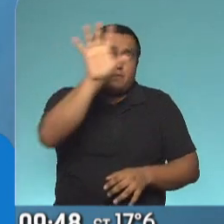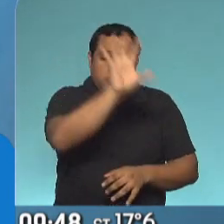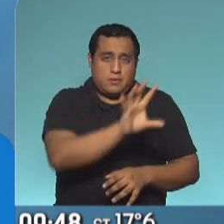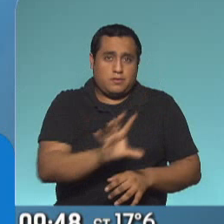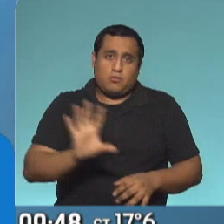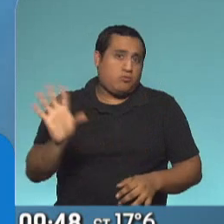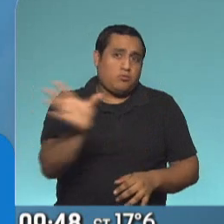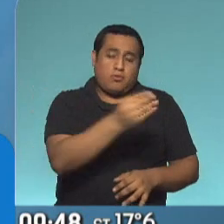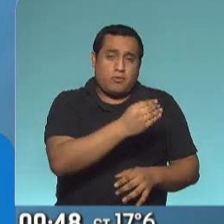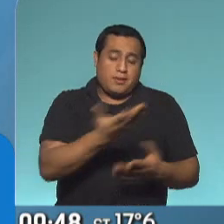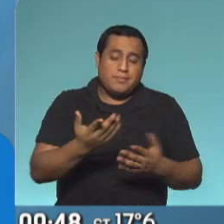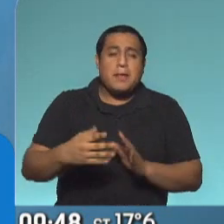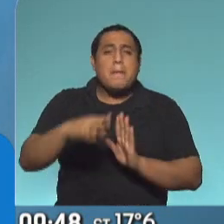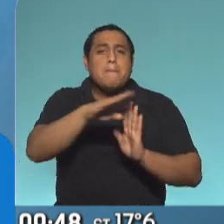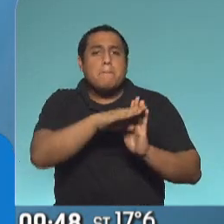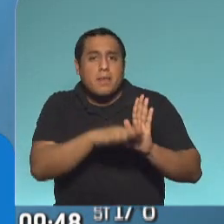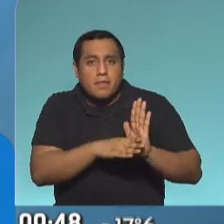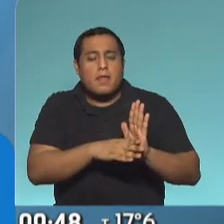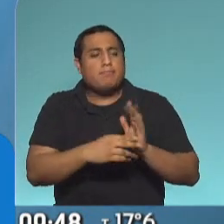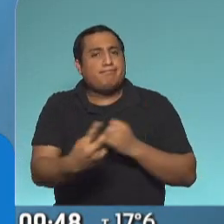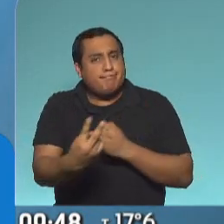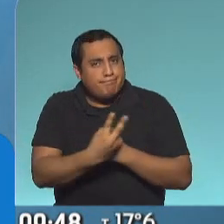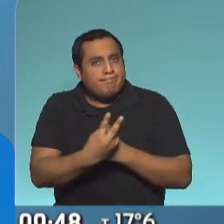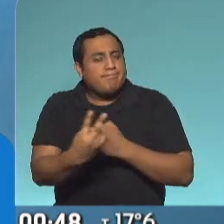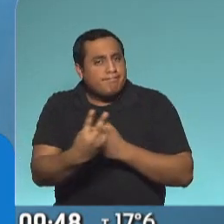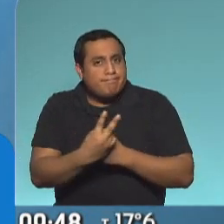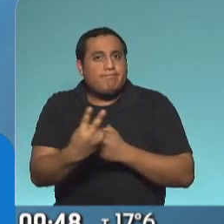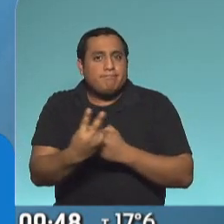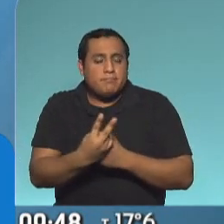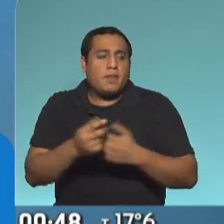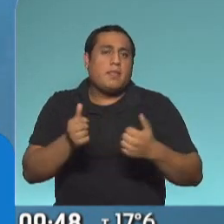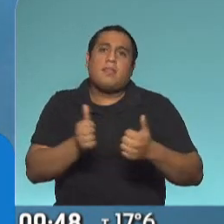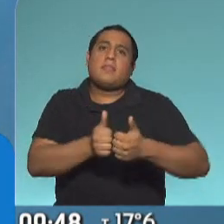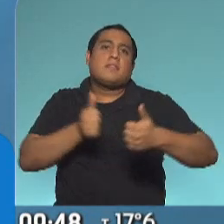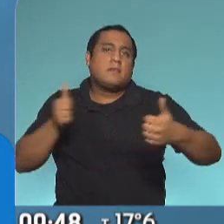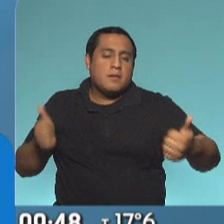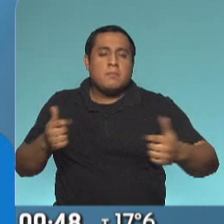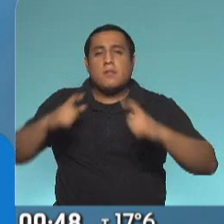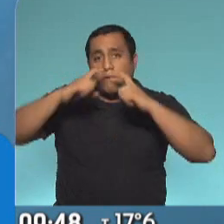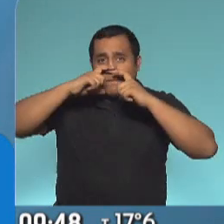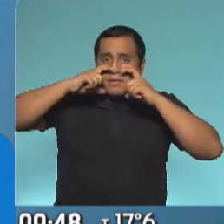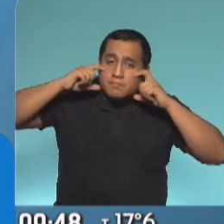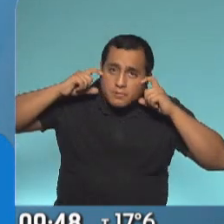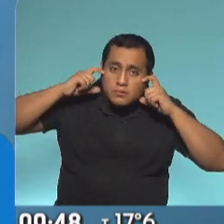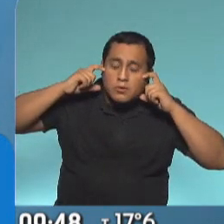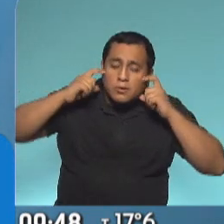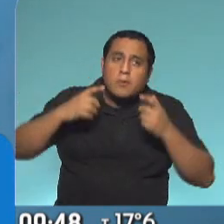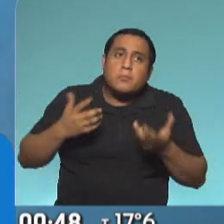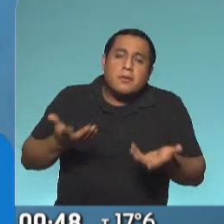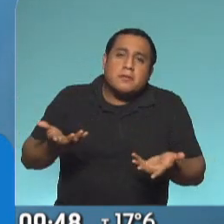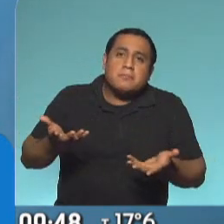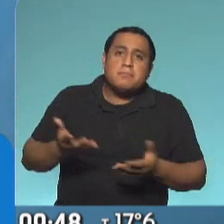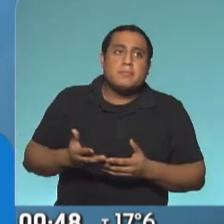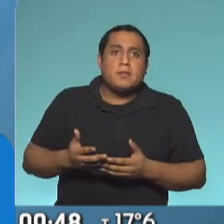tomando las medidas de precaución de cuidado con el distanciamiento con el barbijo y bueno eso